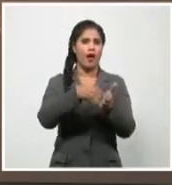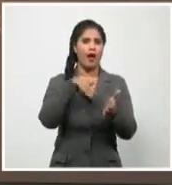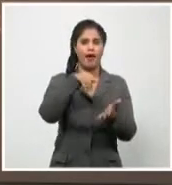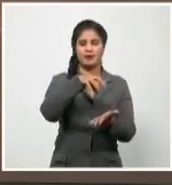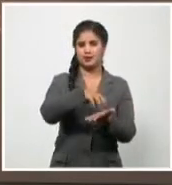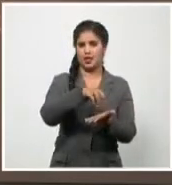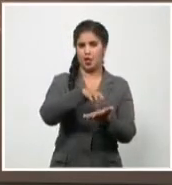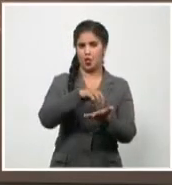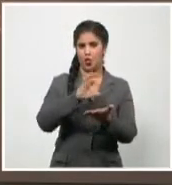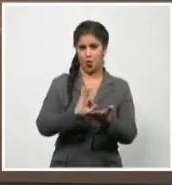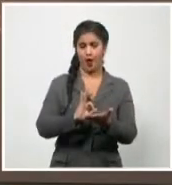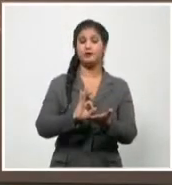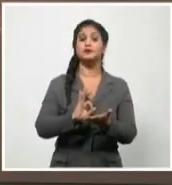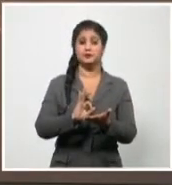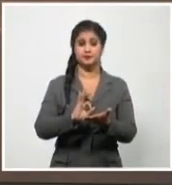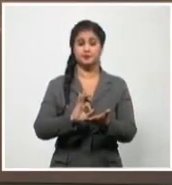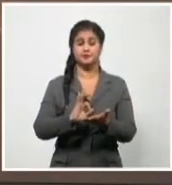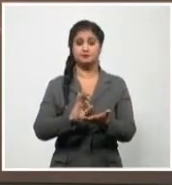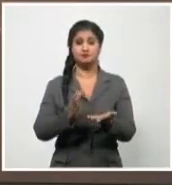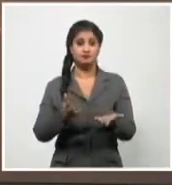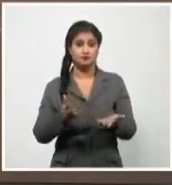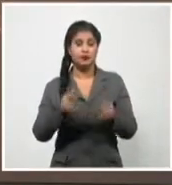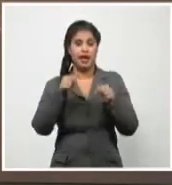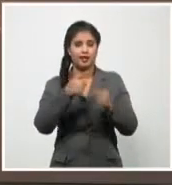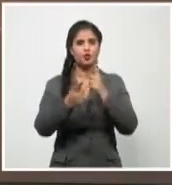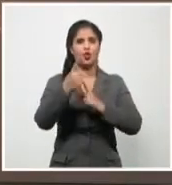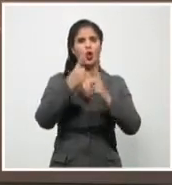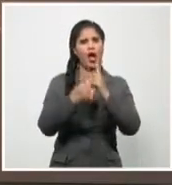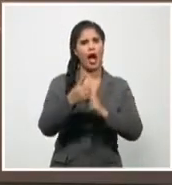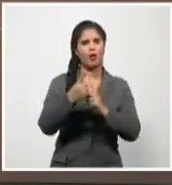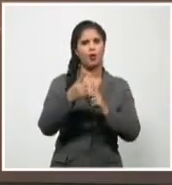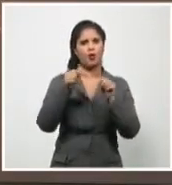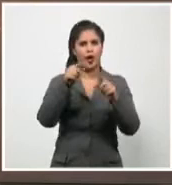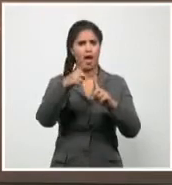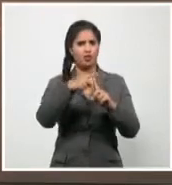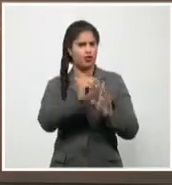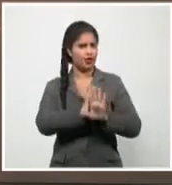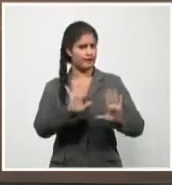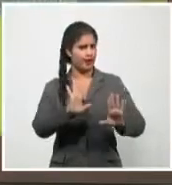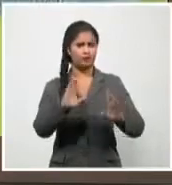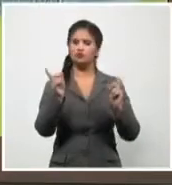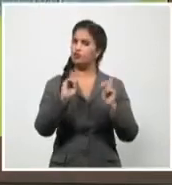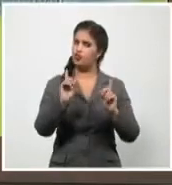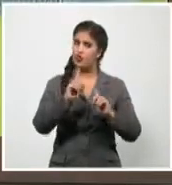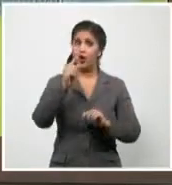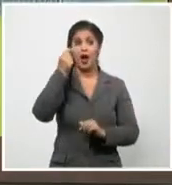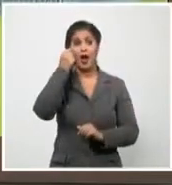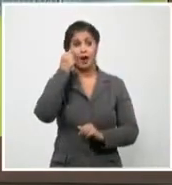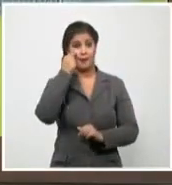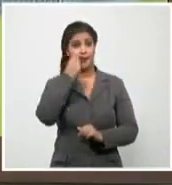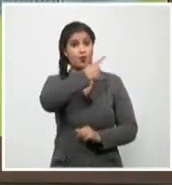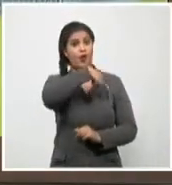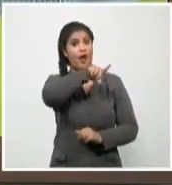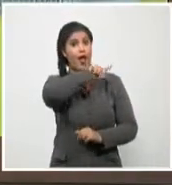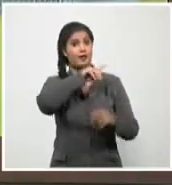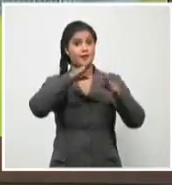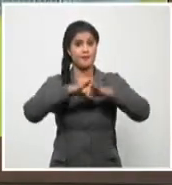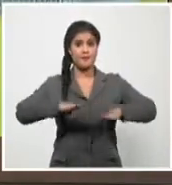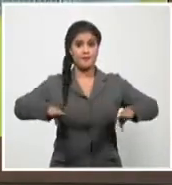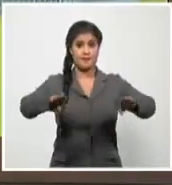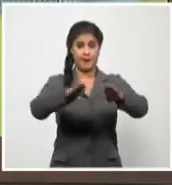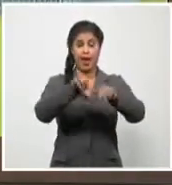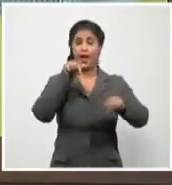de vulnerabilidad es algo que no ocurre sólo en las tunas según vimos ayer en la mesa dedicada a la capital